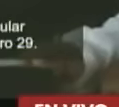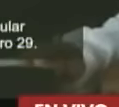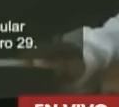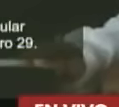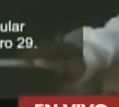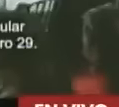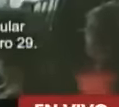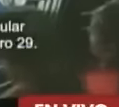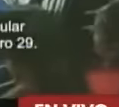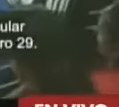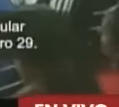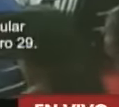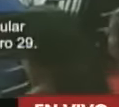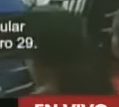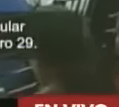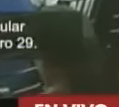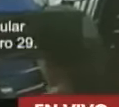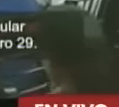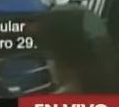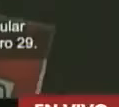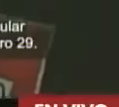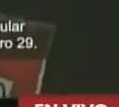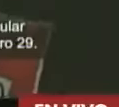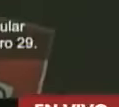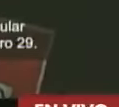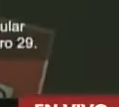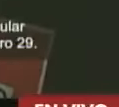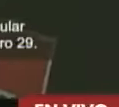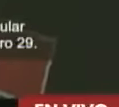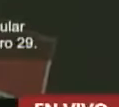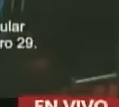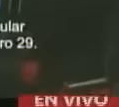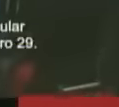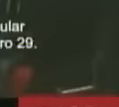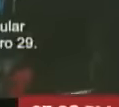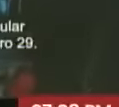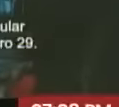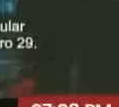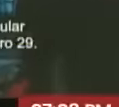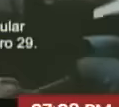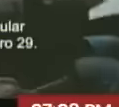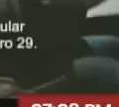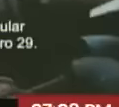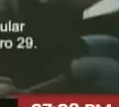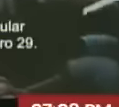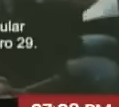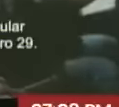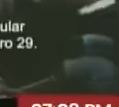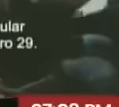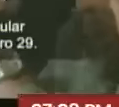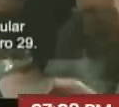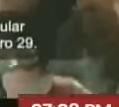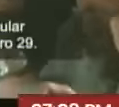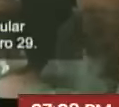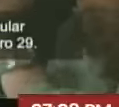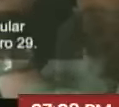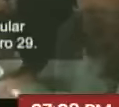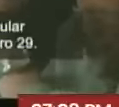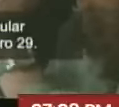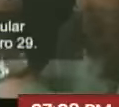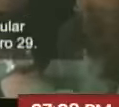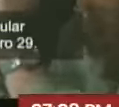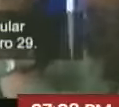campaña para articular toda la fuerza para la victoria del 28 de julio, que será la victoria